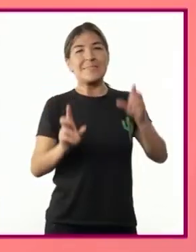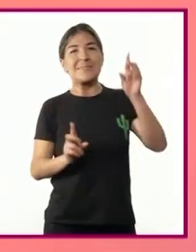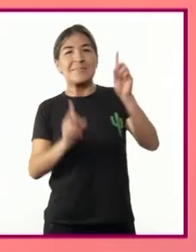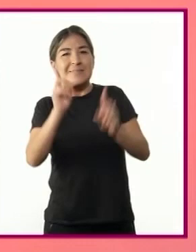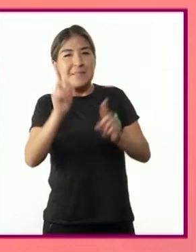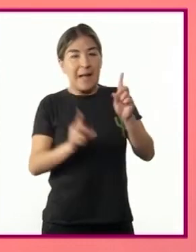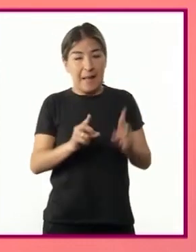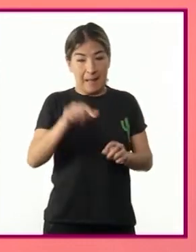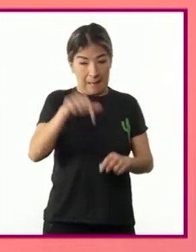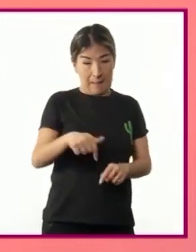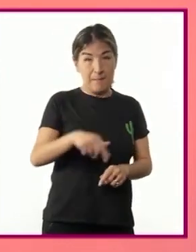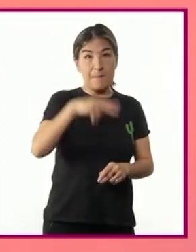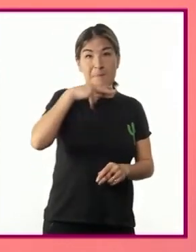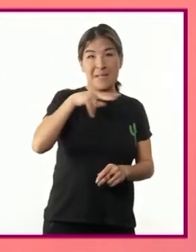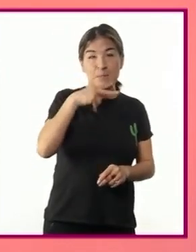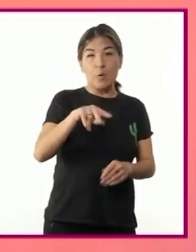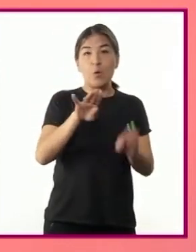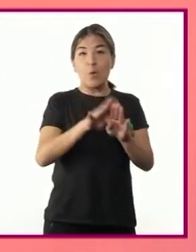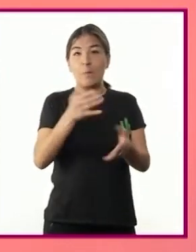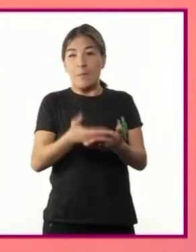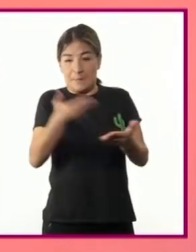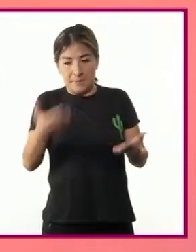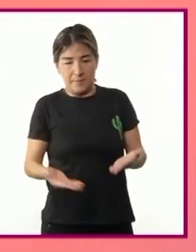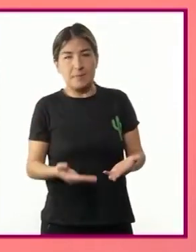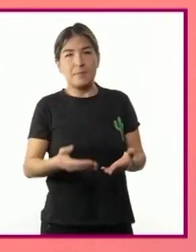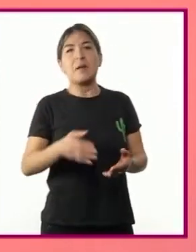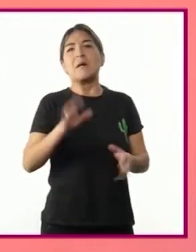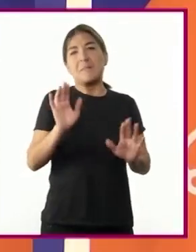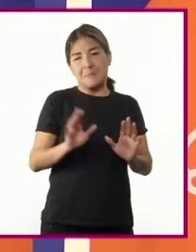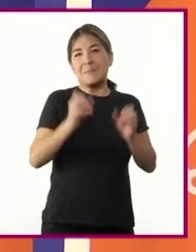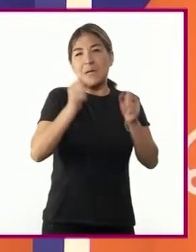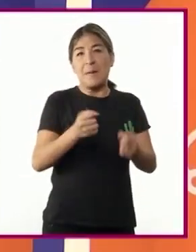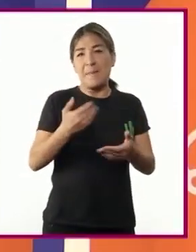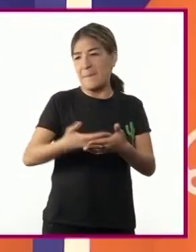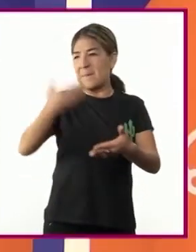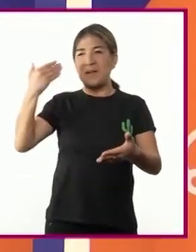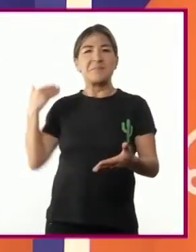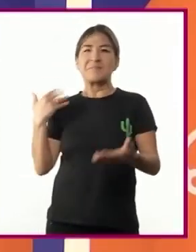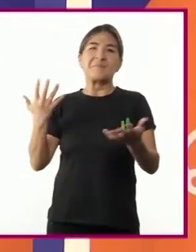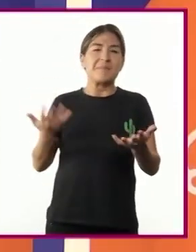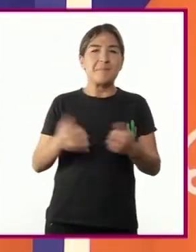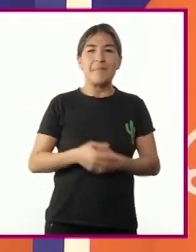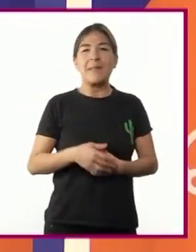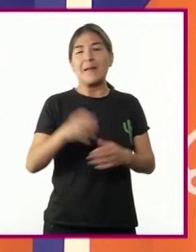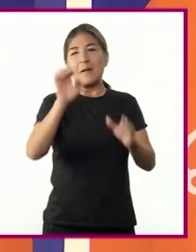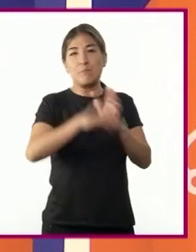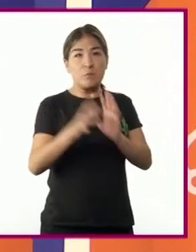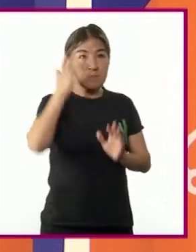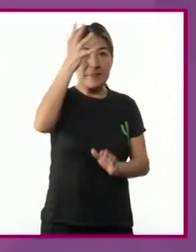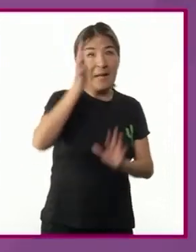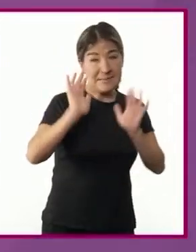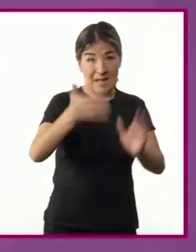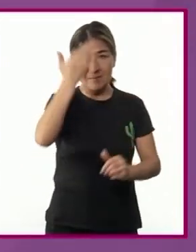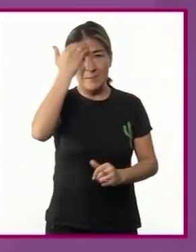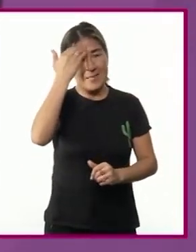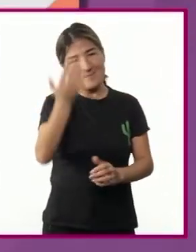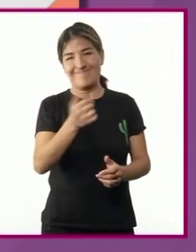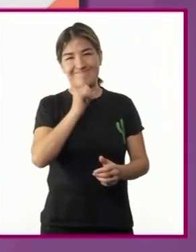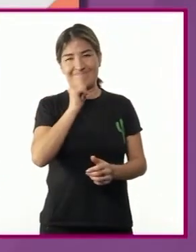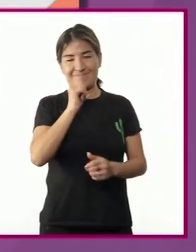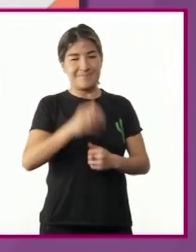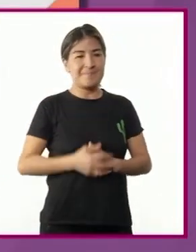en presente o el pasado, porque bueno, el futuro no lo conocemos.